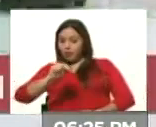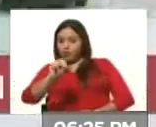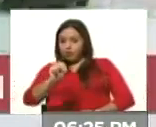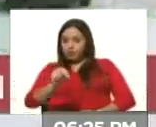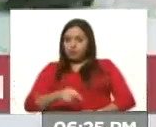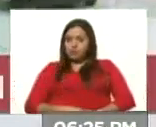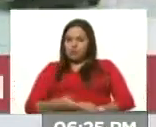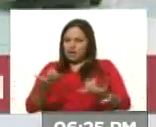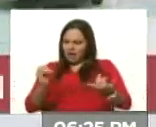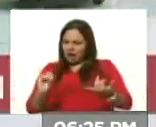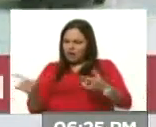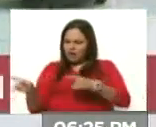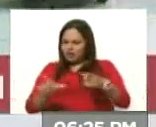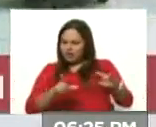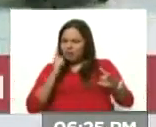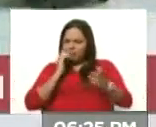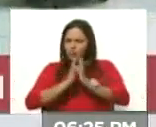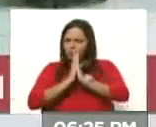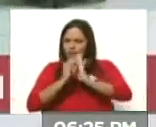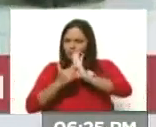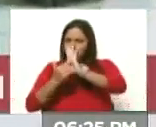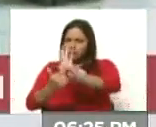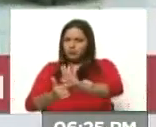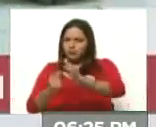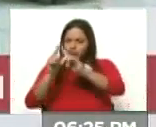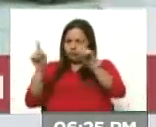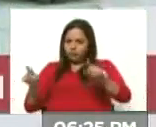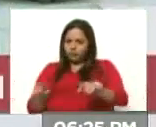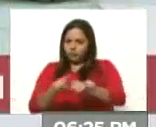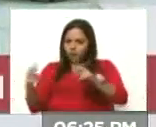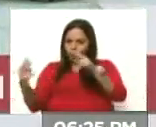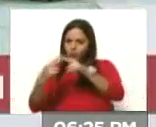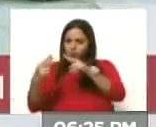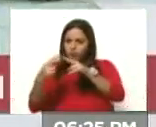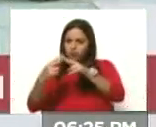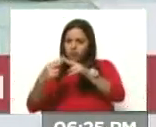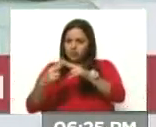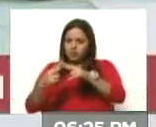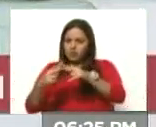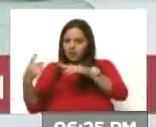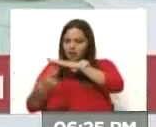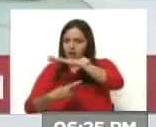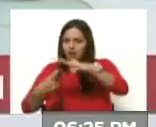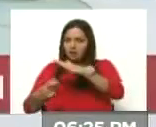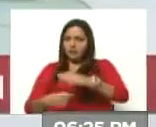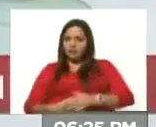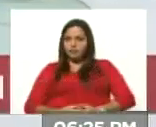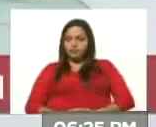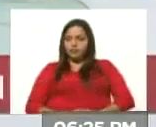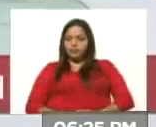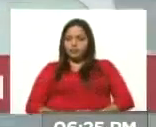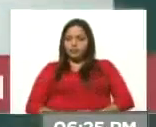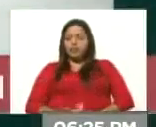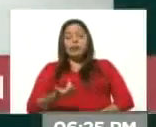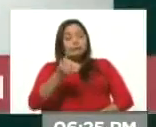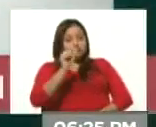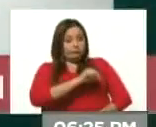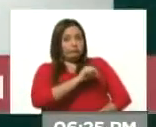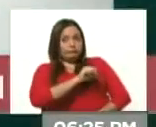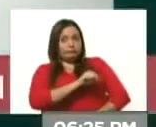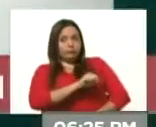la tengamos lista vamos a colocar para conocer los resultados que a pesar del